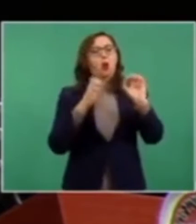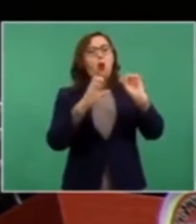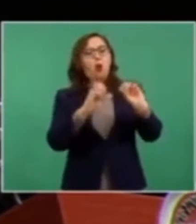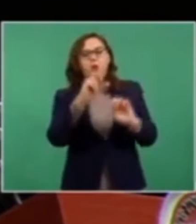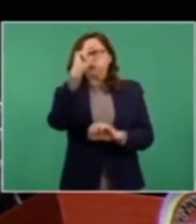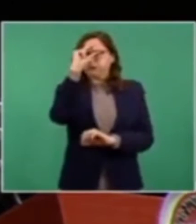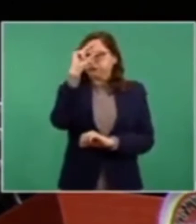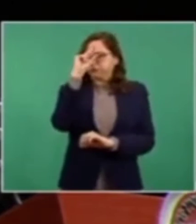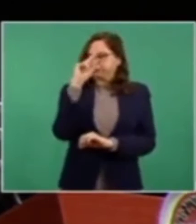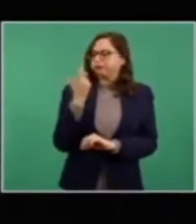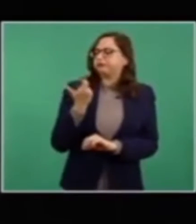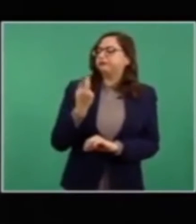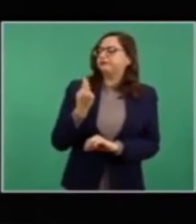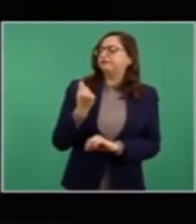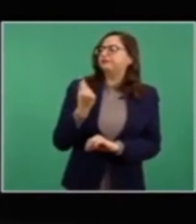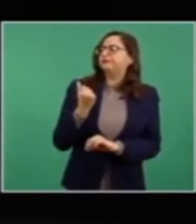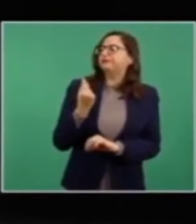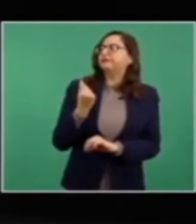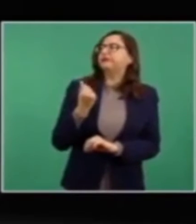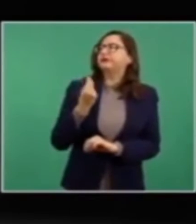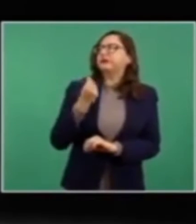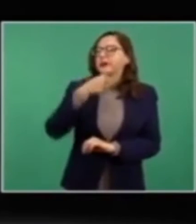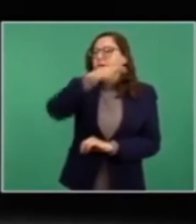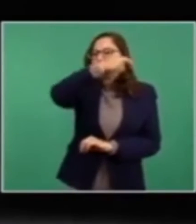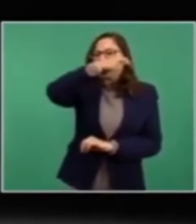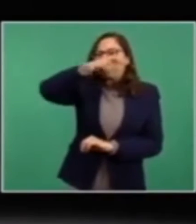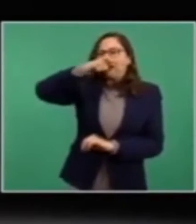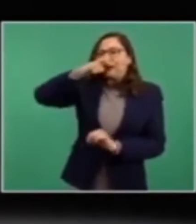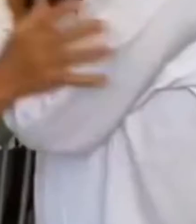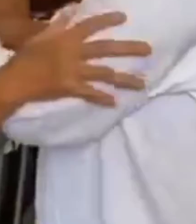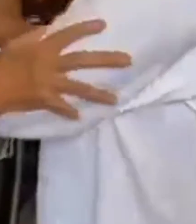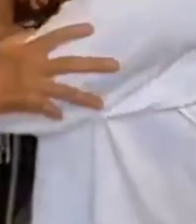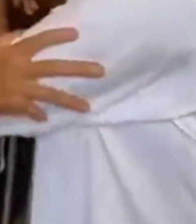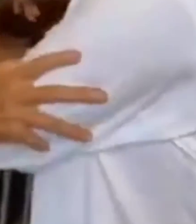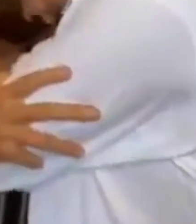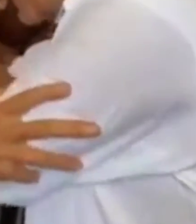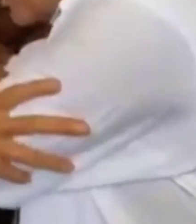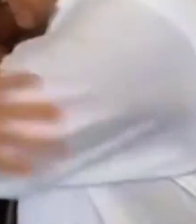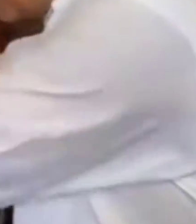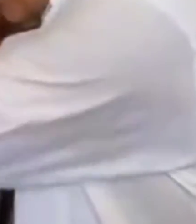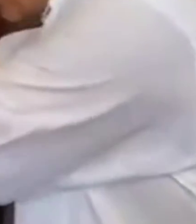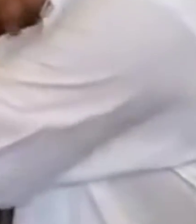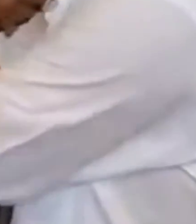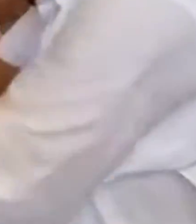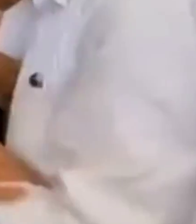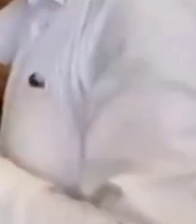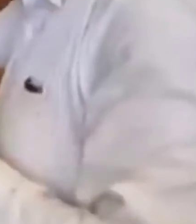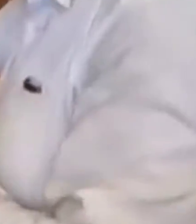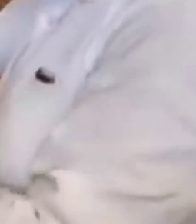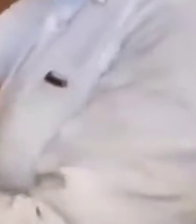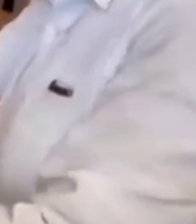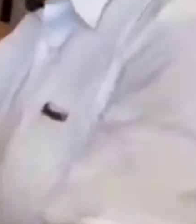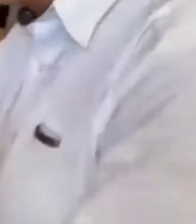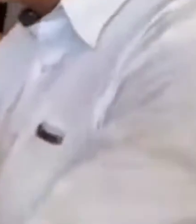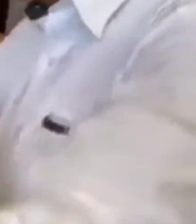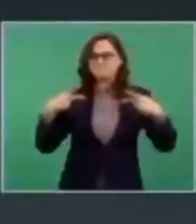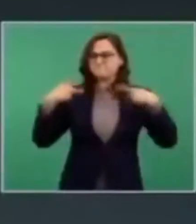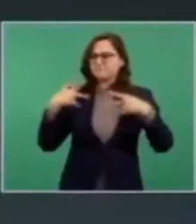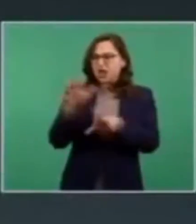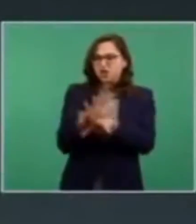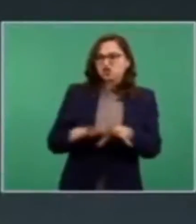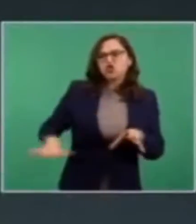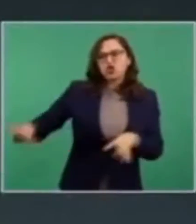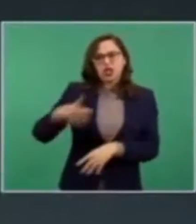de potentados dominados por la codicia. El pueblo tiene que mantener todo el tiempo el